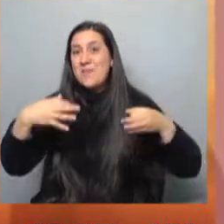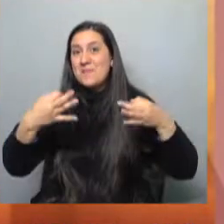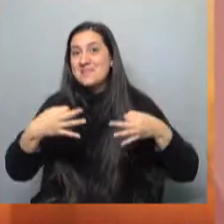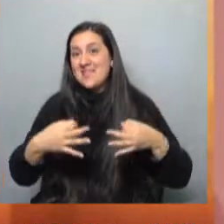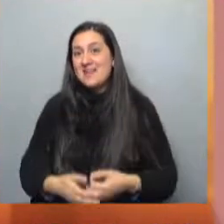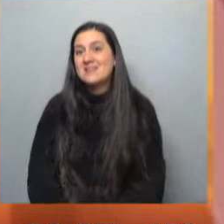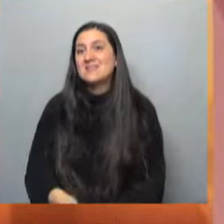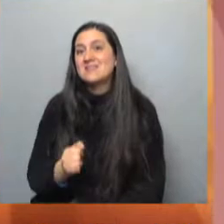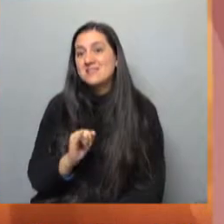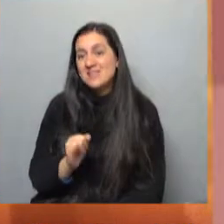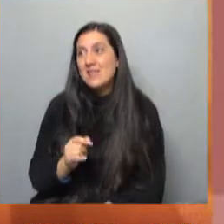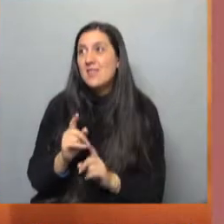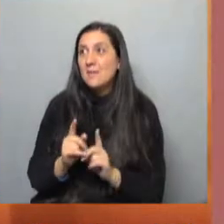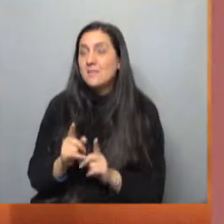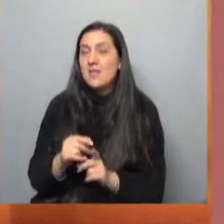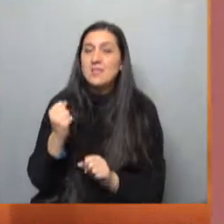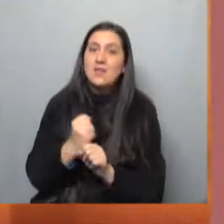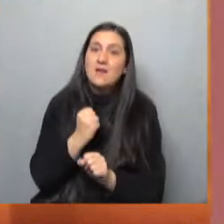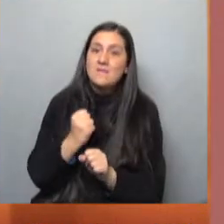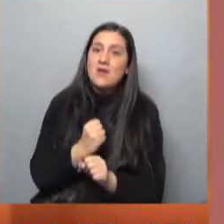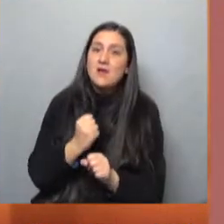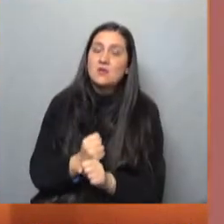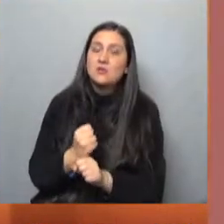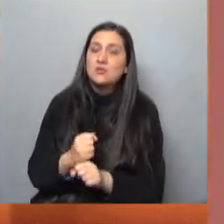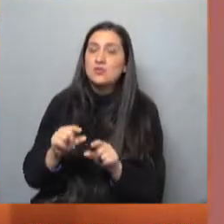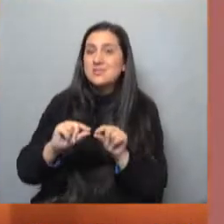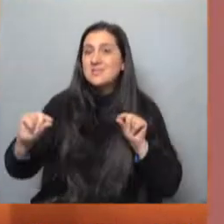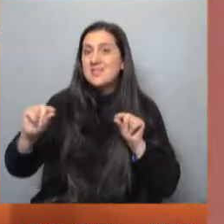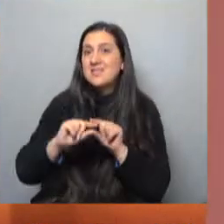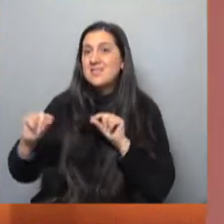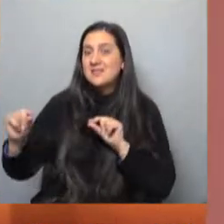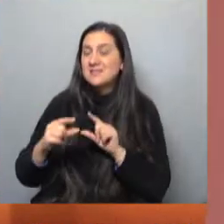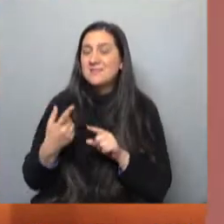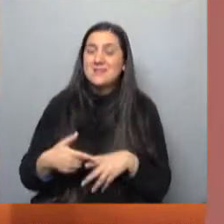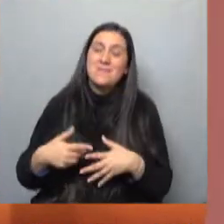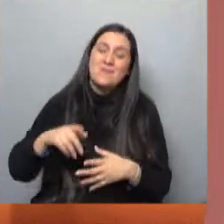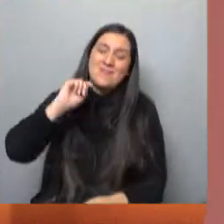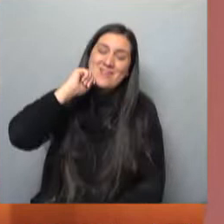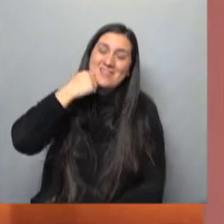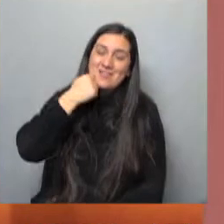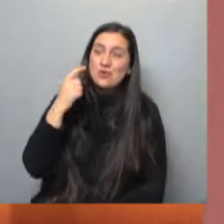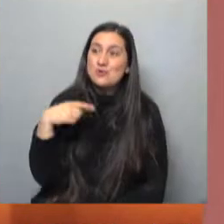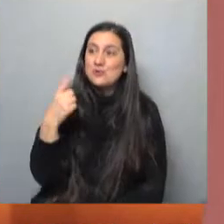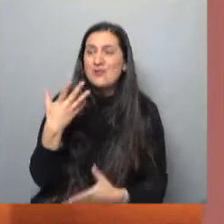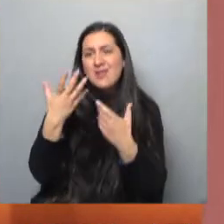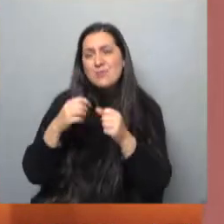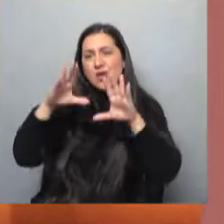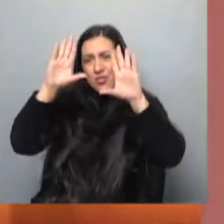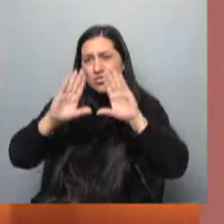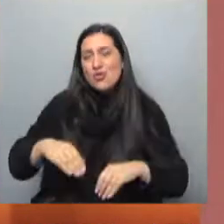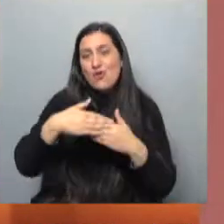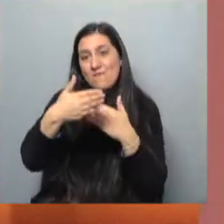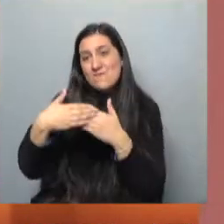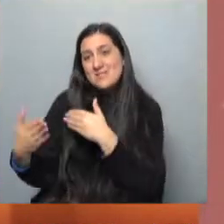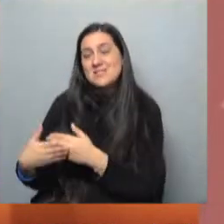y algo de también de trabajos con cinta va a estar animado y nosotros queremos que todos los vecinos